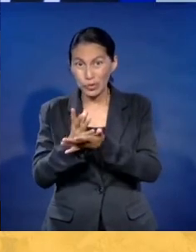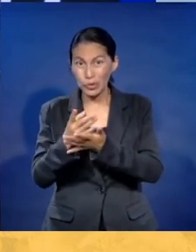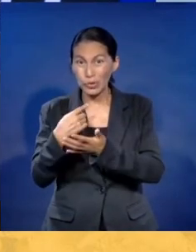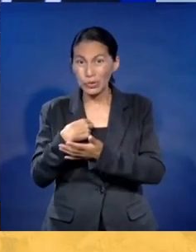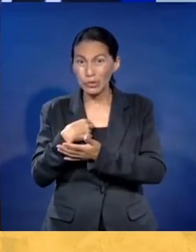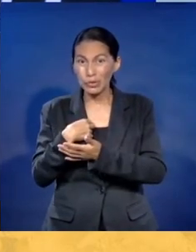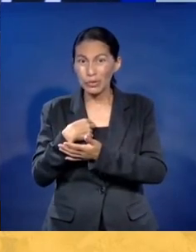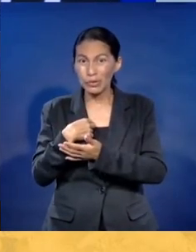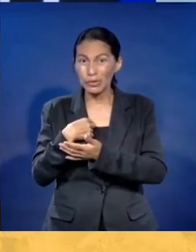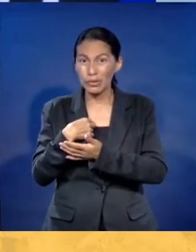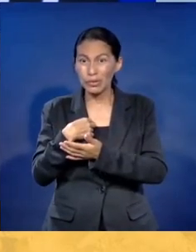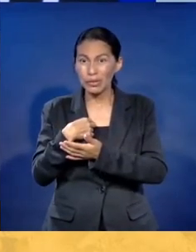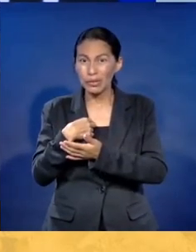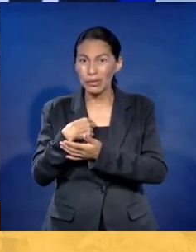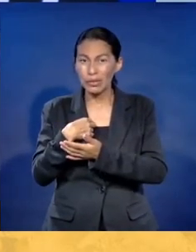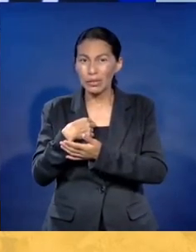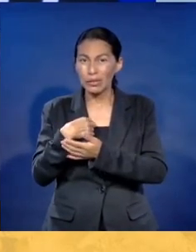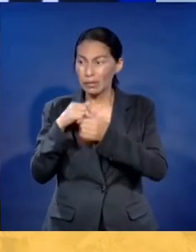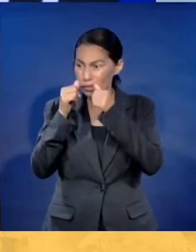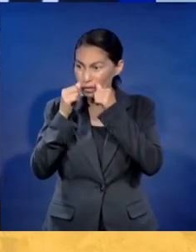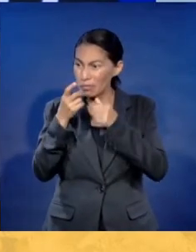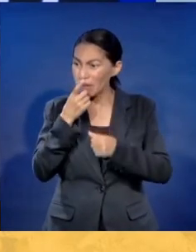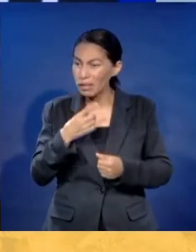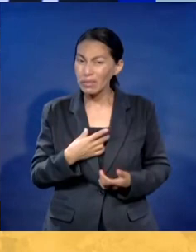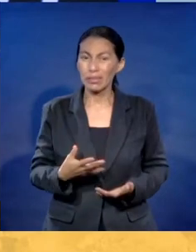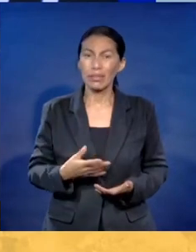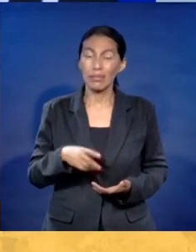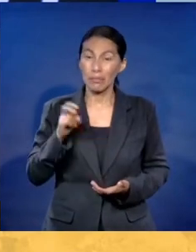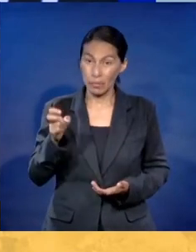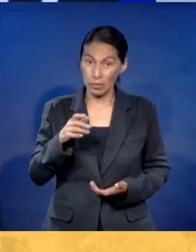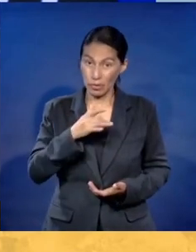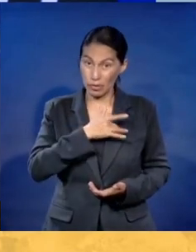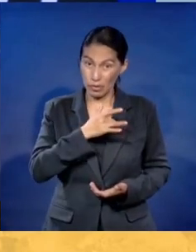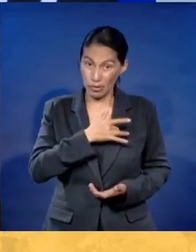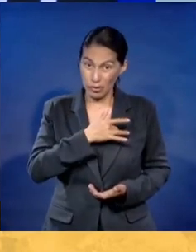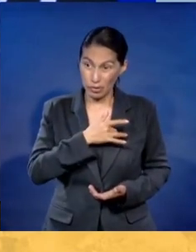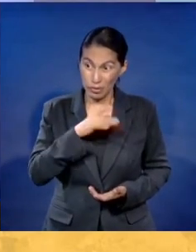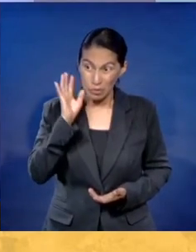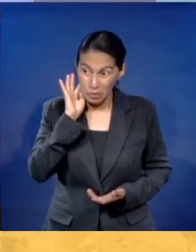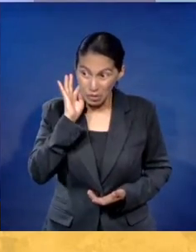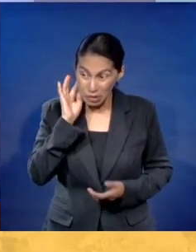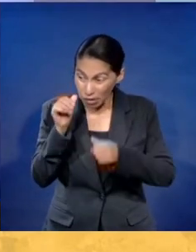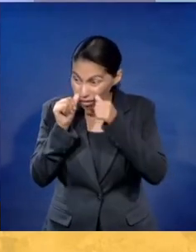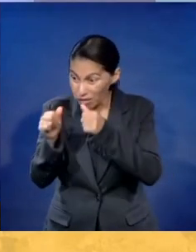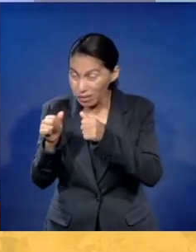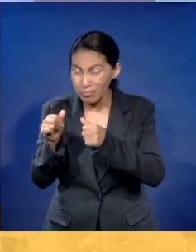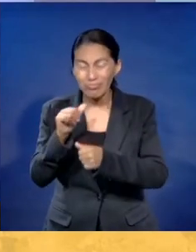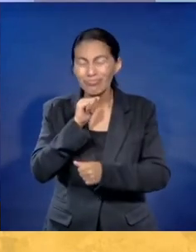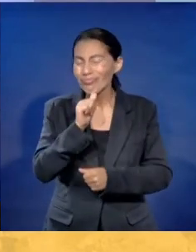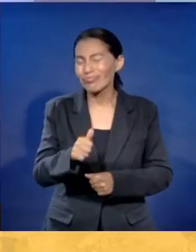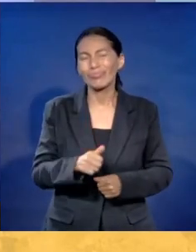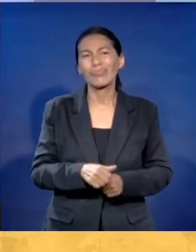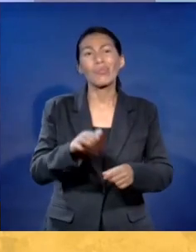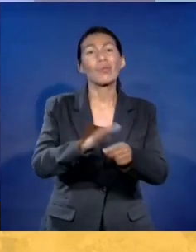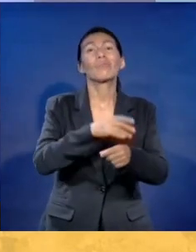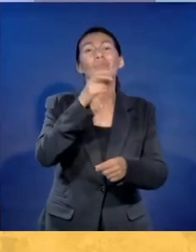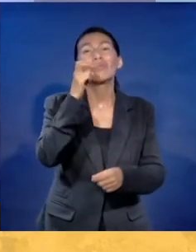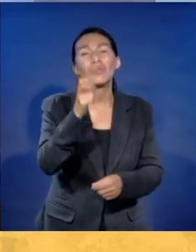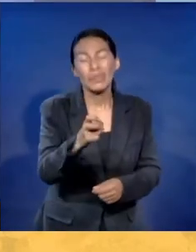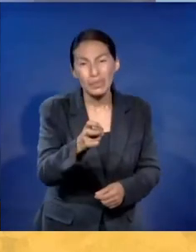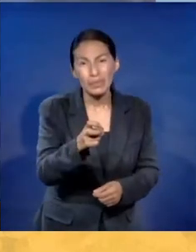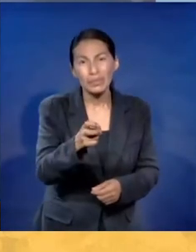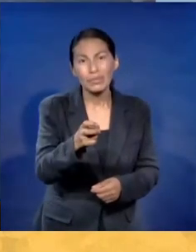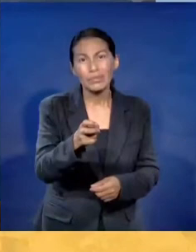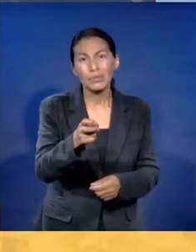indirectas sus pleitos pero nunca escuché su verdadero corazón lo que realmente necesitaba por esto mis amados hermanos